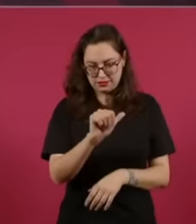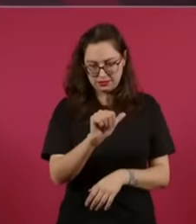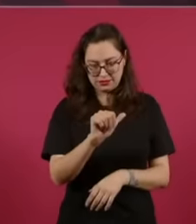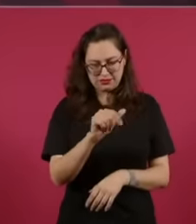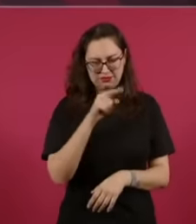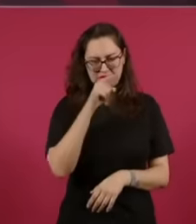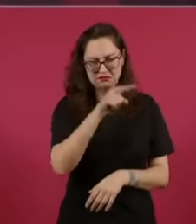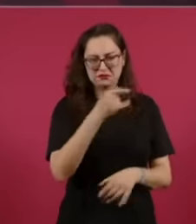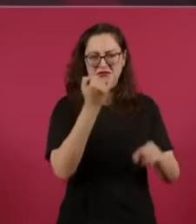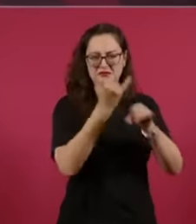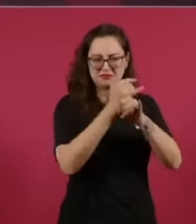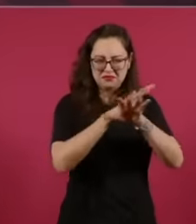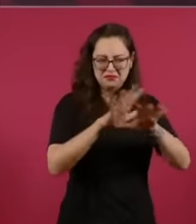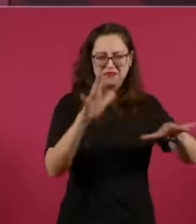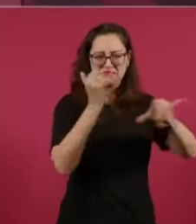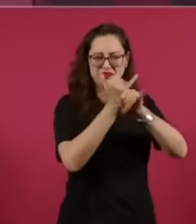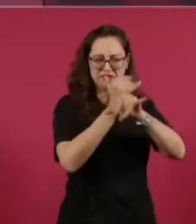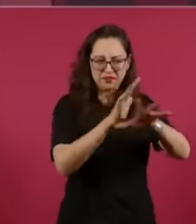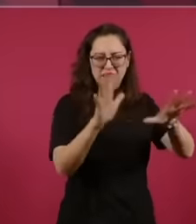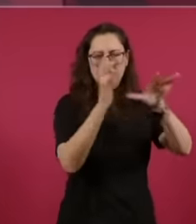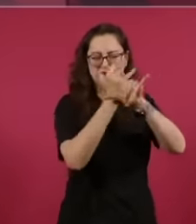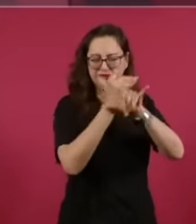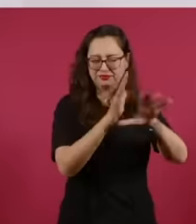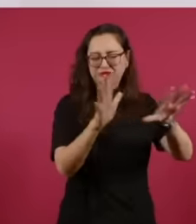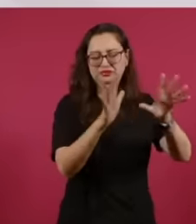sacaba reportajes en contra de nosotros